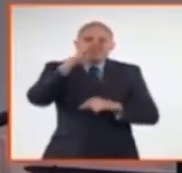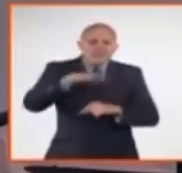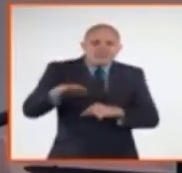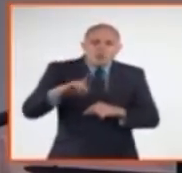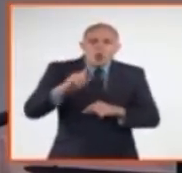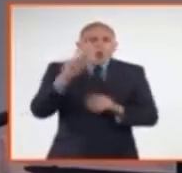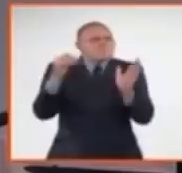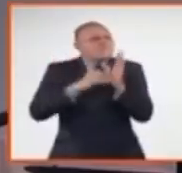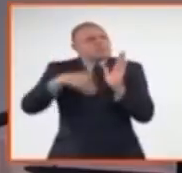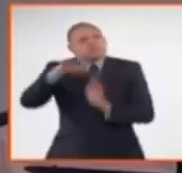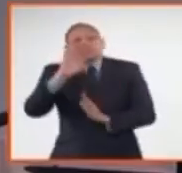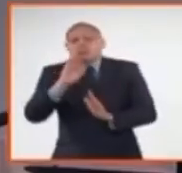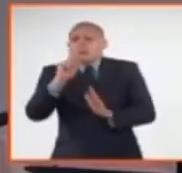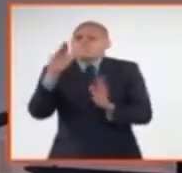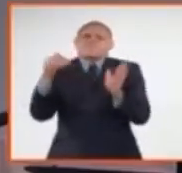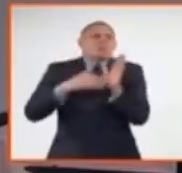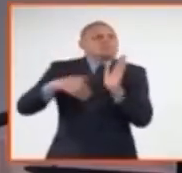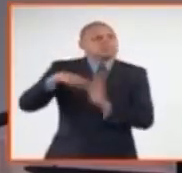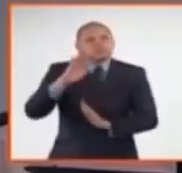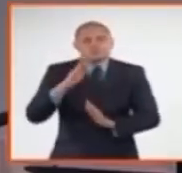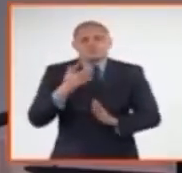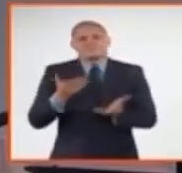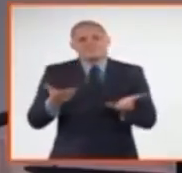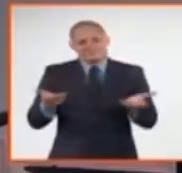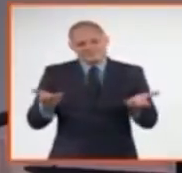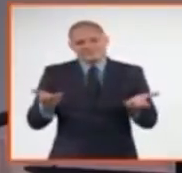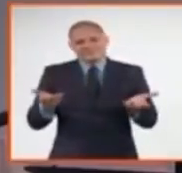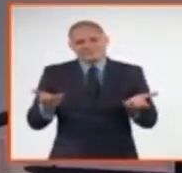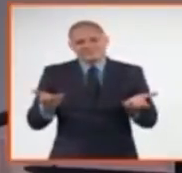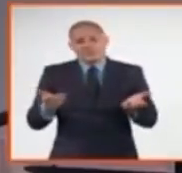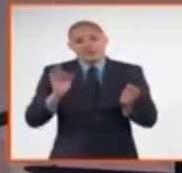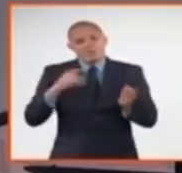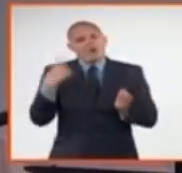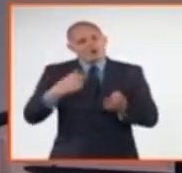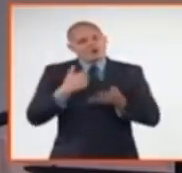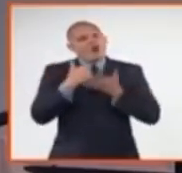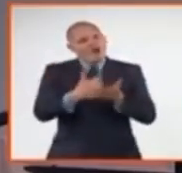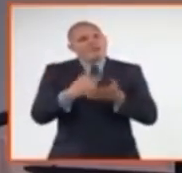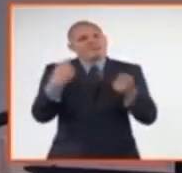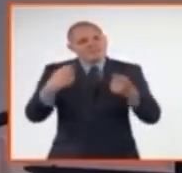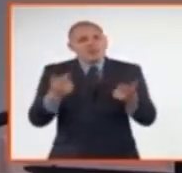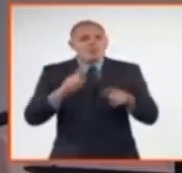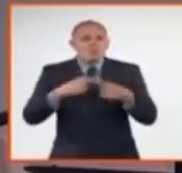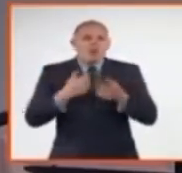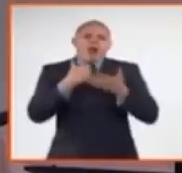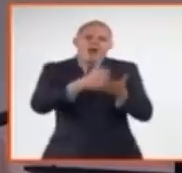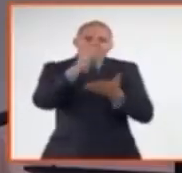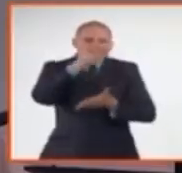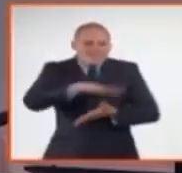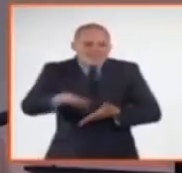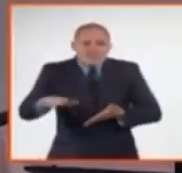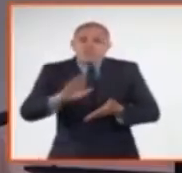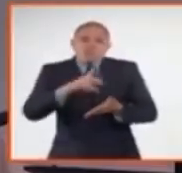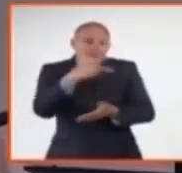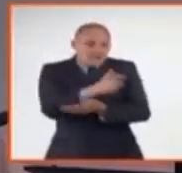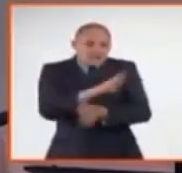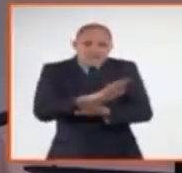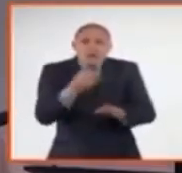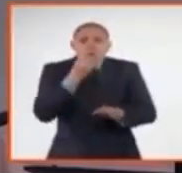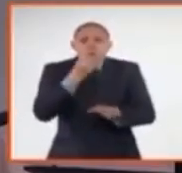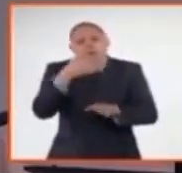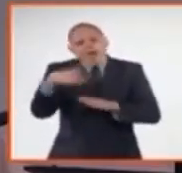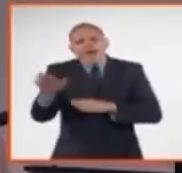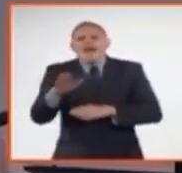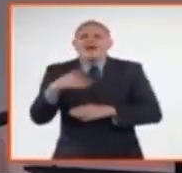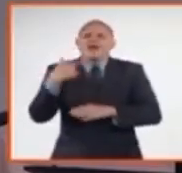quisiéramos vacuna en cuanto antes a nuestros niños para que puedan ir a escuelas y los parques no eso también es algo que de interés para para